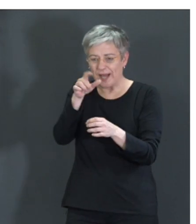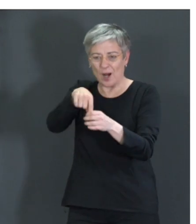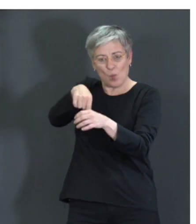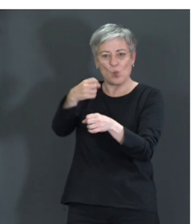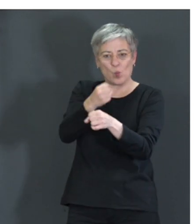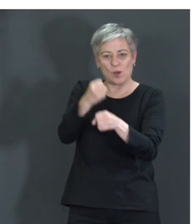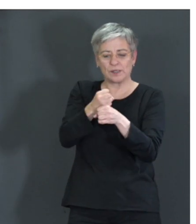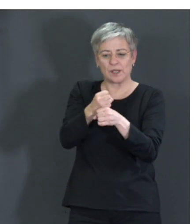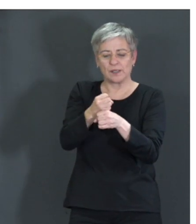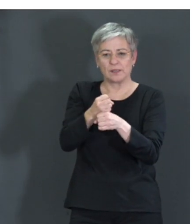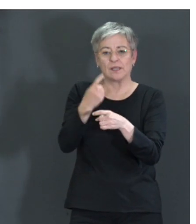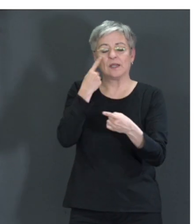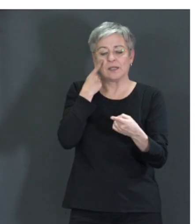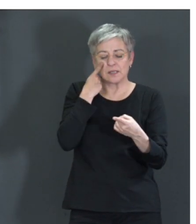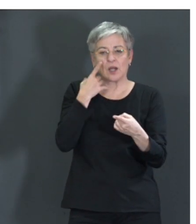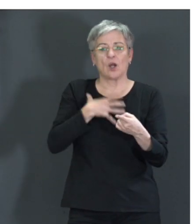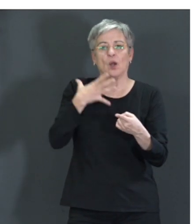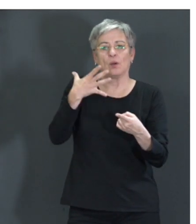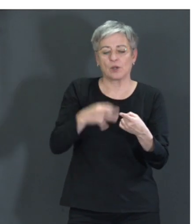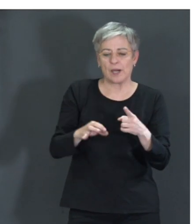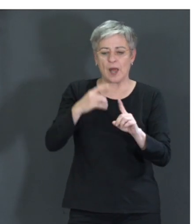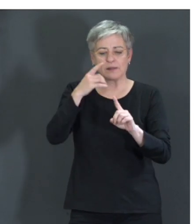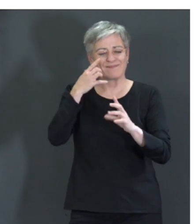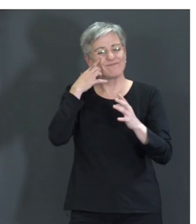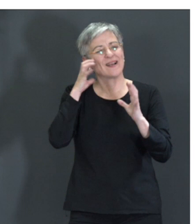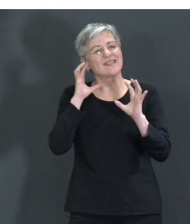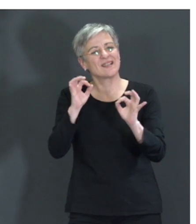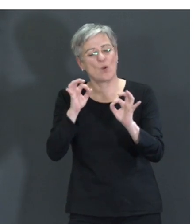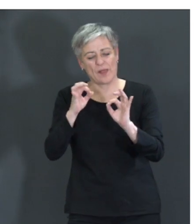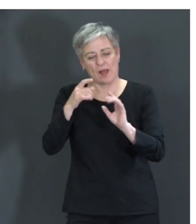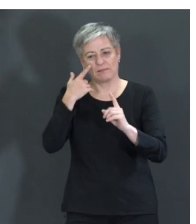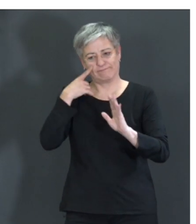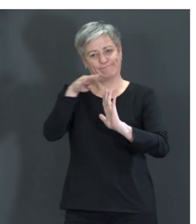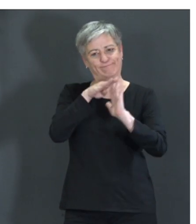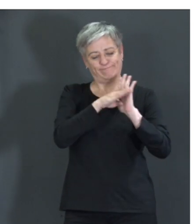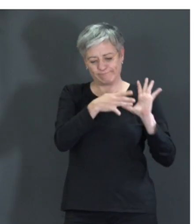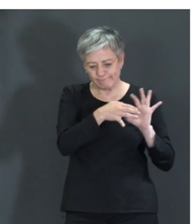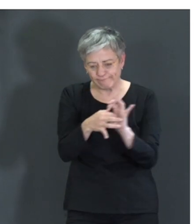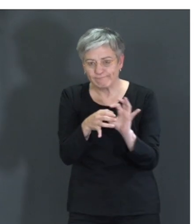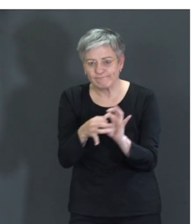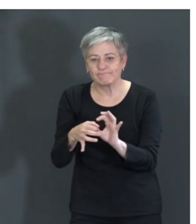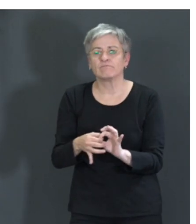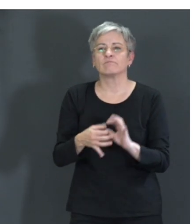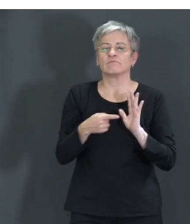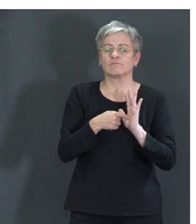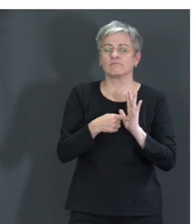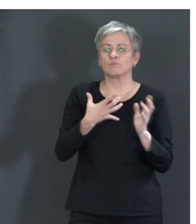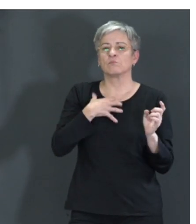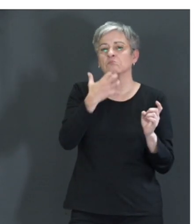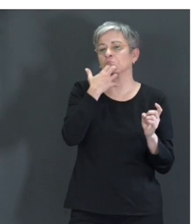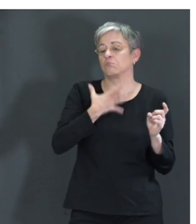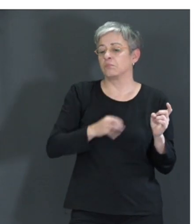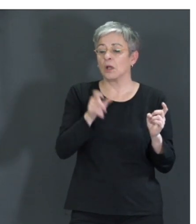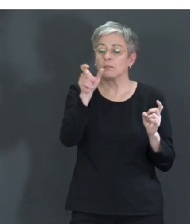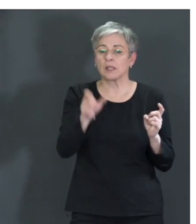valorando probabilidad y severidad en base a unos estándares, lo que decíamos antes, ¿no? ¿Qué pasa? Que podemos encontrarnos personas,